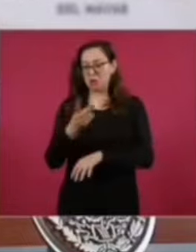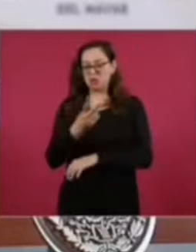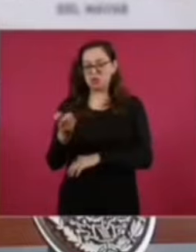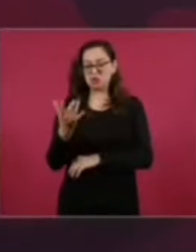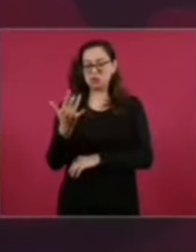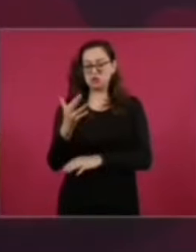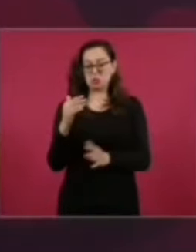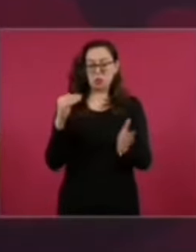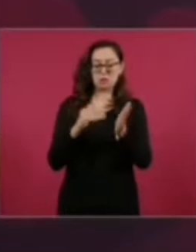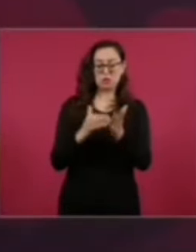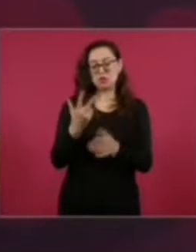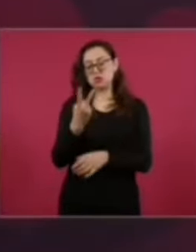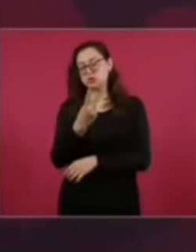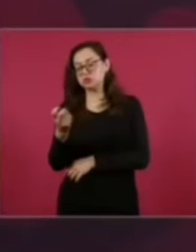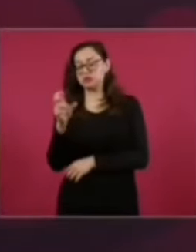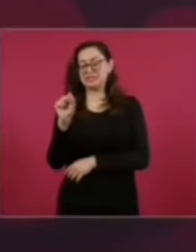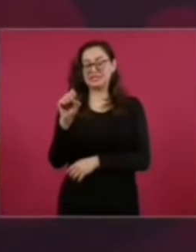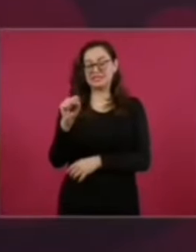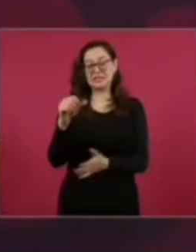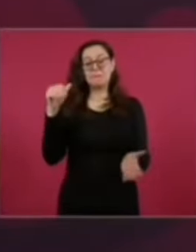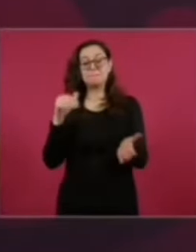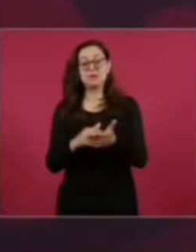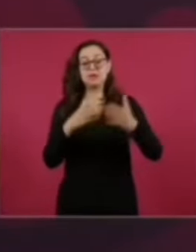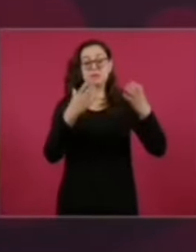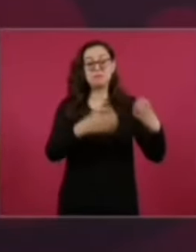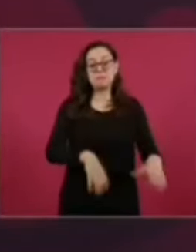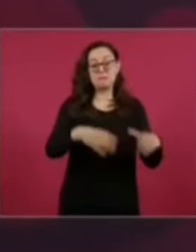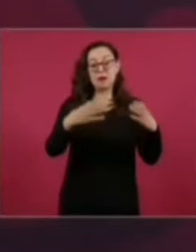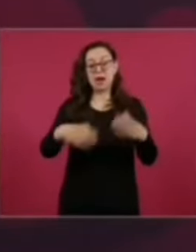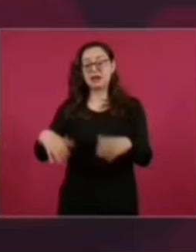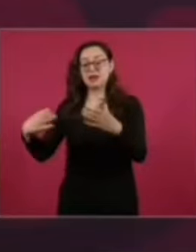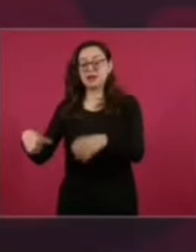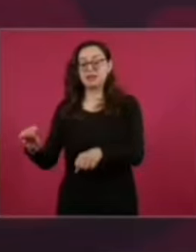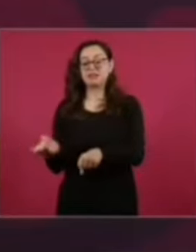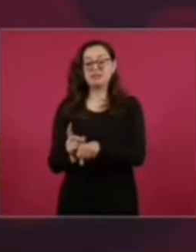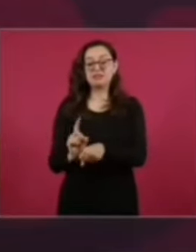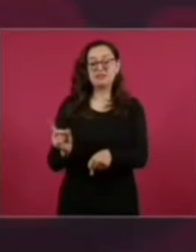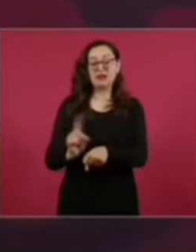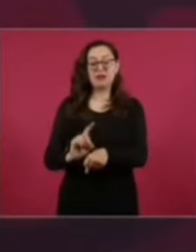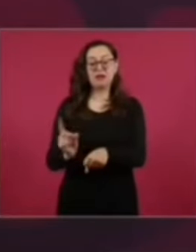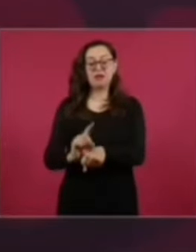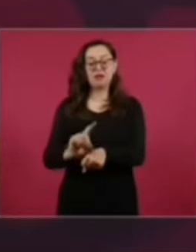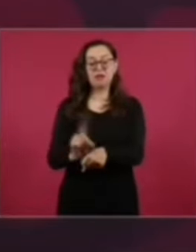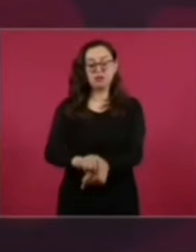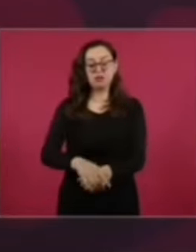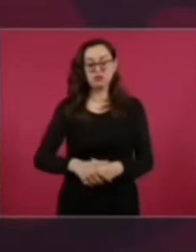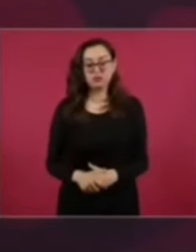250 mil, 260 mil barriles de gasolinas diarias.